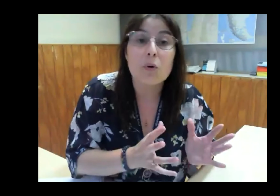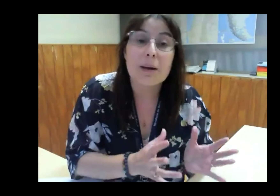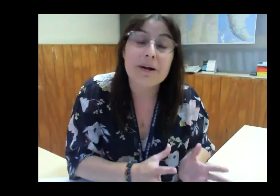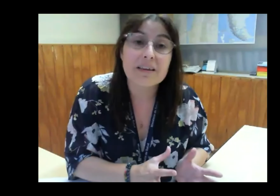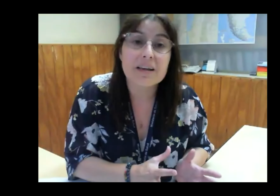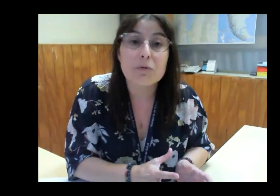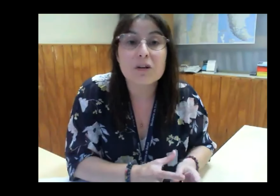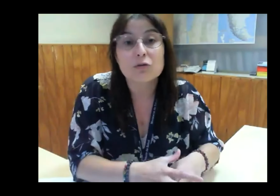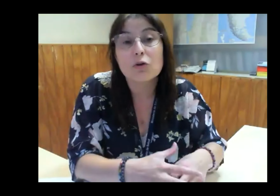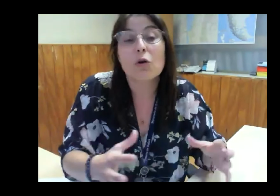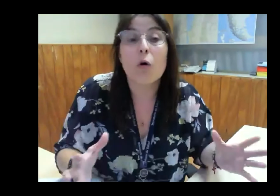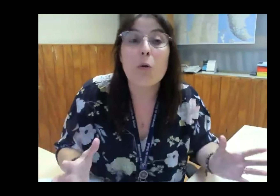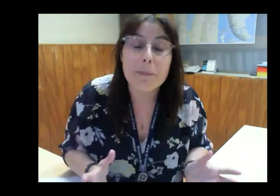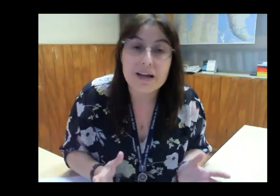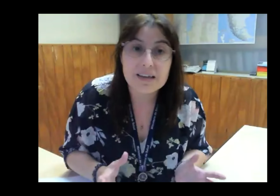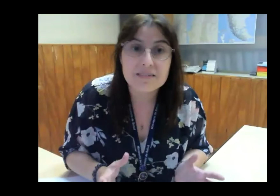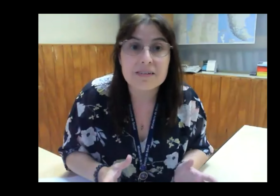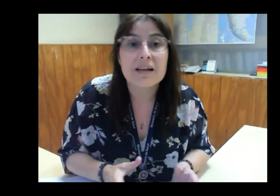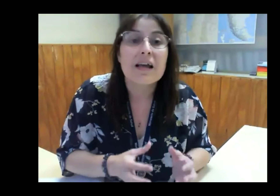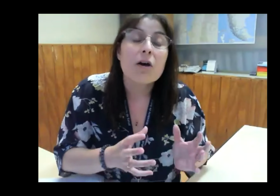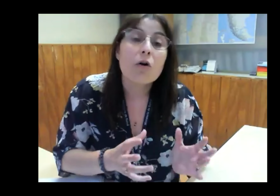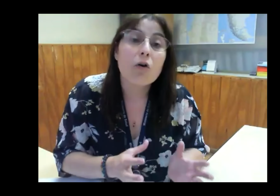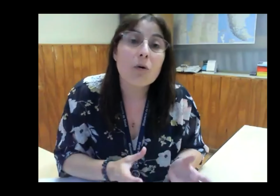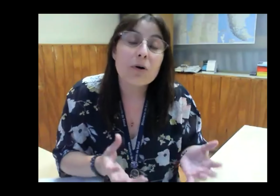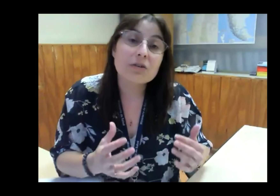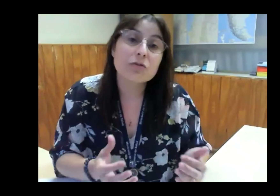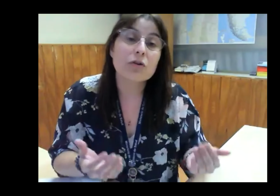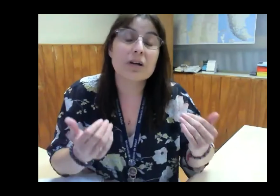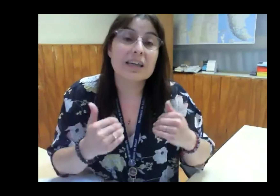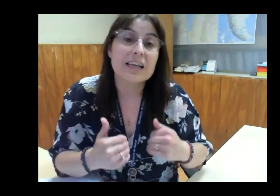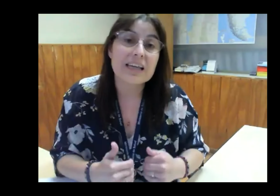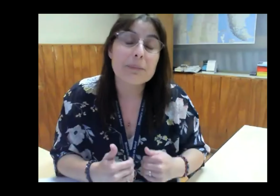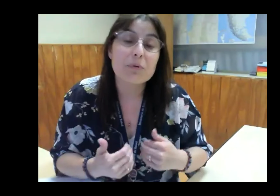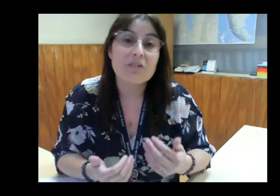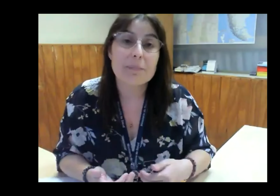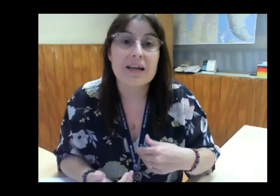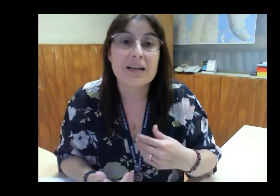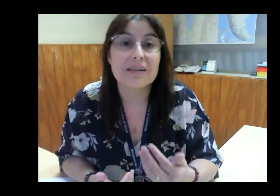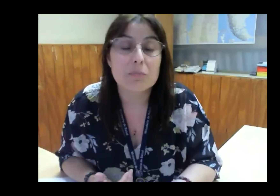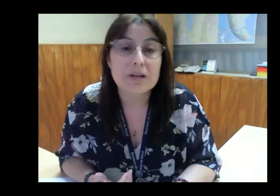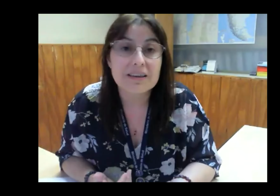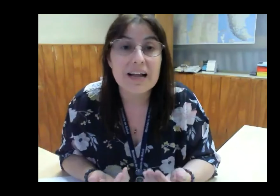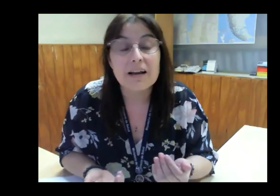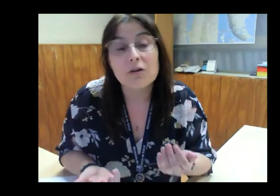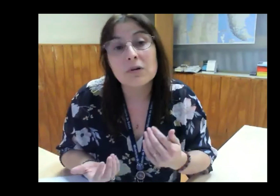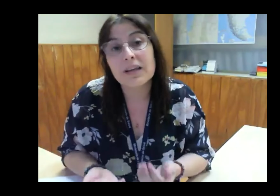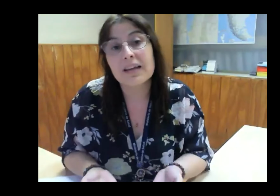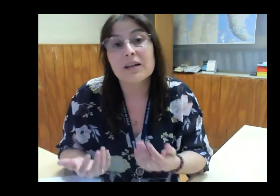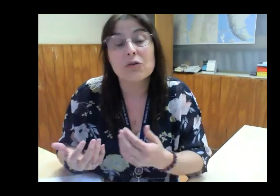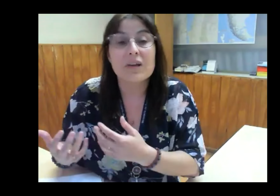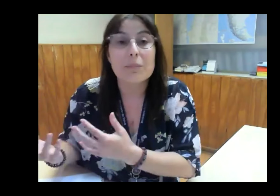empobrece una parte de la población o un país, cómo eso genera problemas en la salud mental, tanto de la